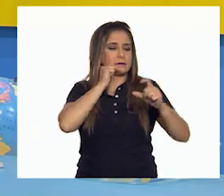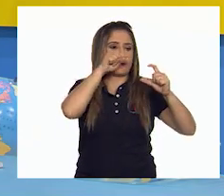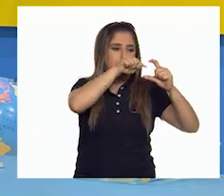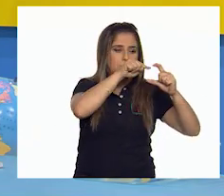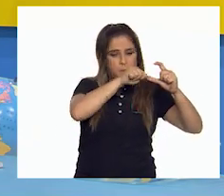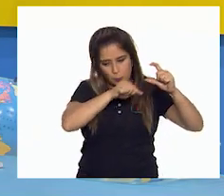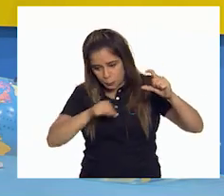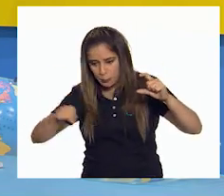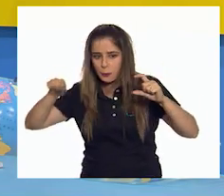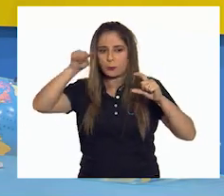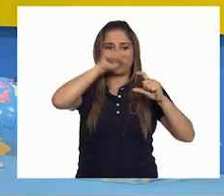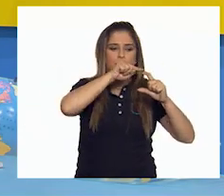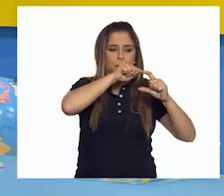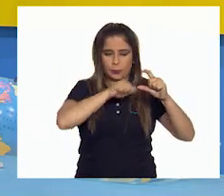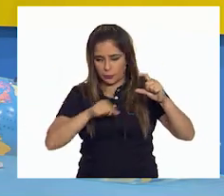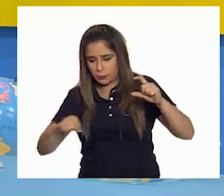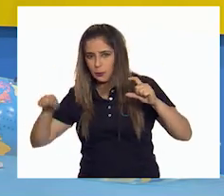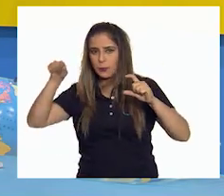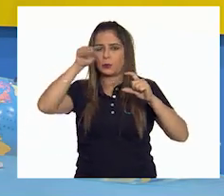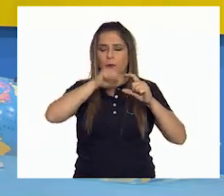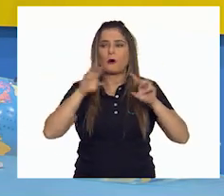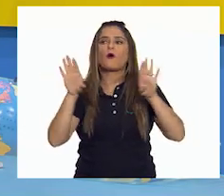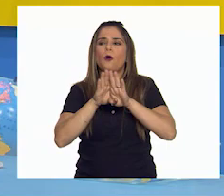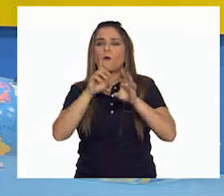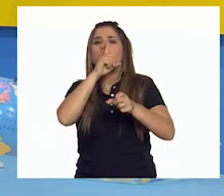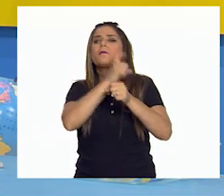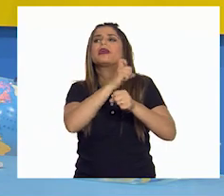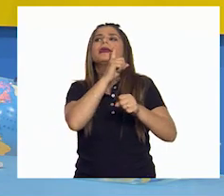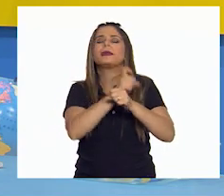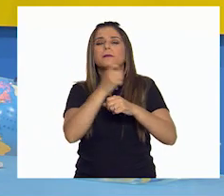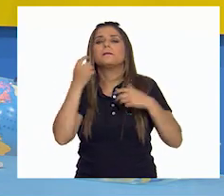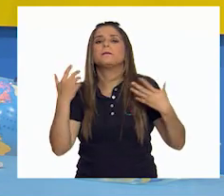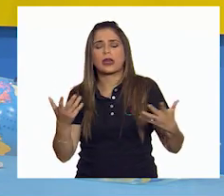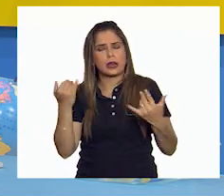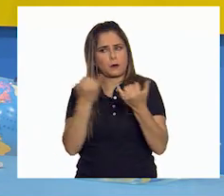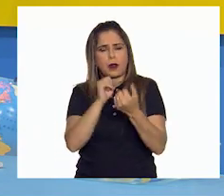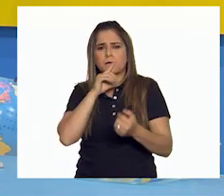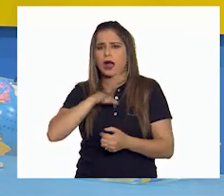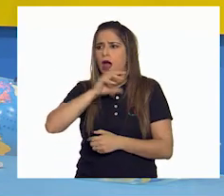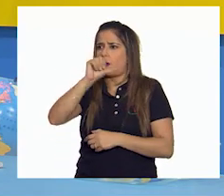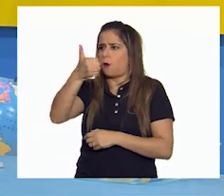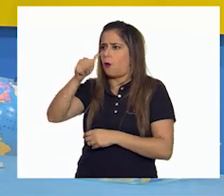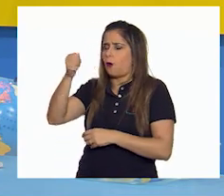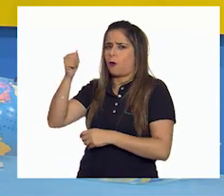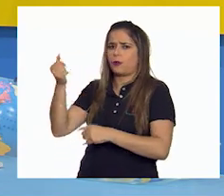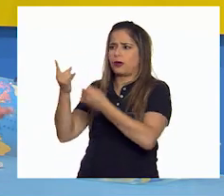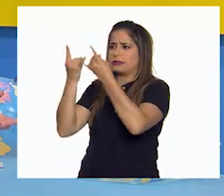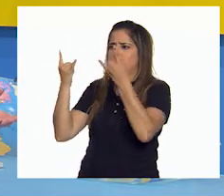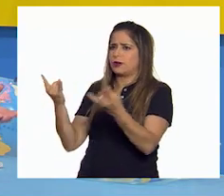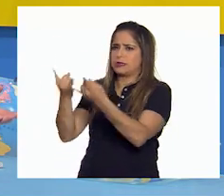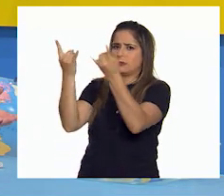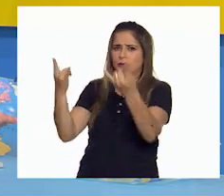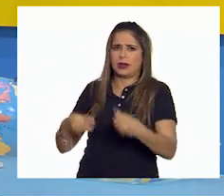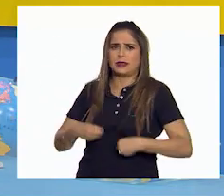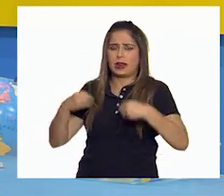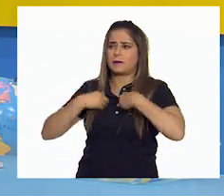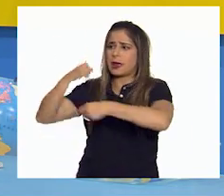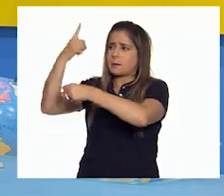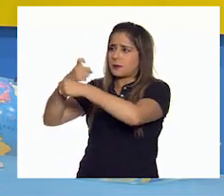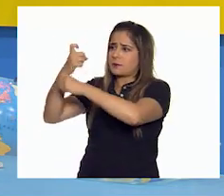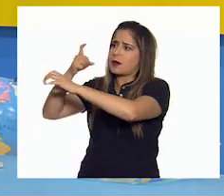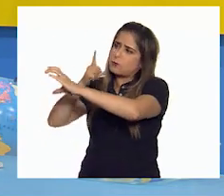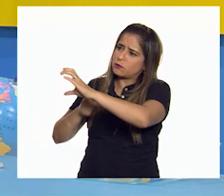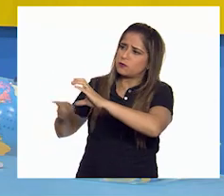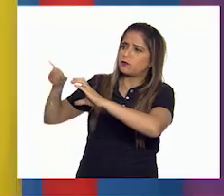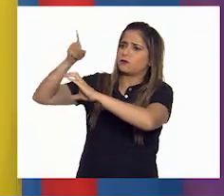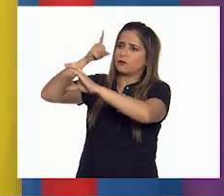paso. El ciclo empieza como empezaron muchas otras cosas en la historia de la vida en la Tierra, con